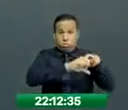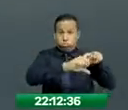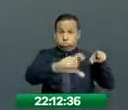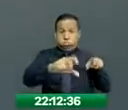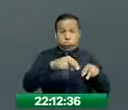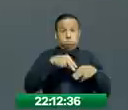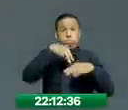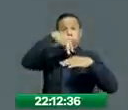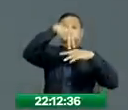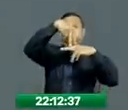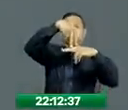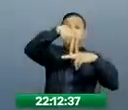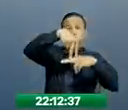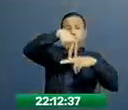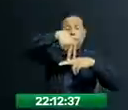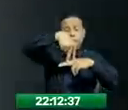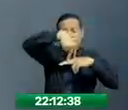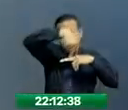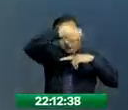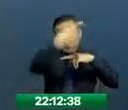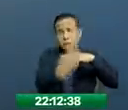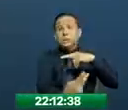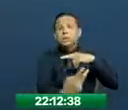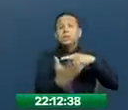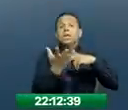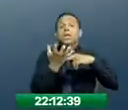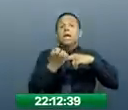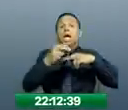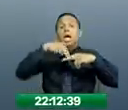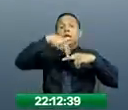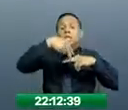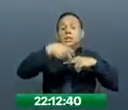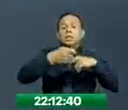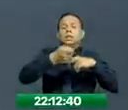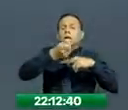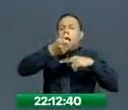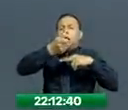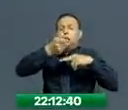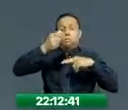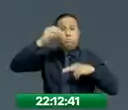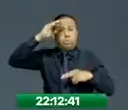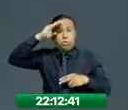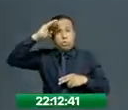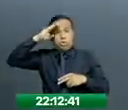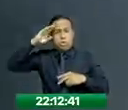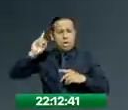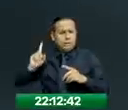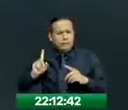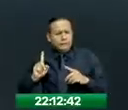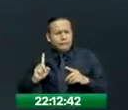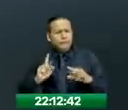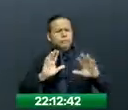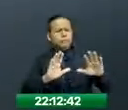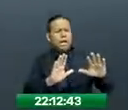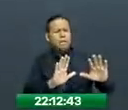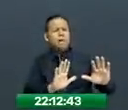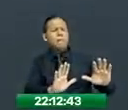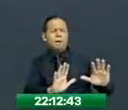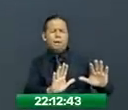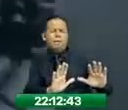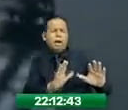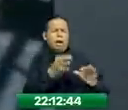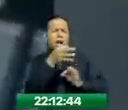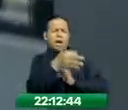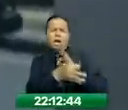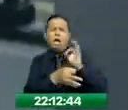une guayaquil con samborondón a punto de lanzarse al río está la policía ayudándolo para que no se tire al río guayas